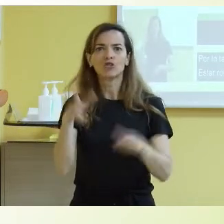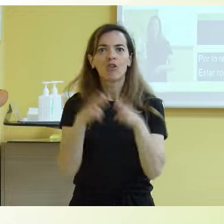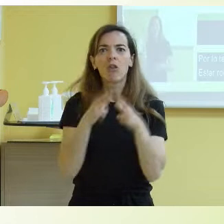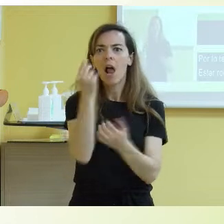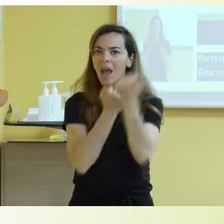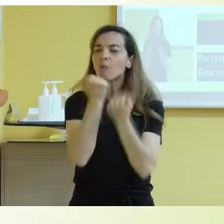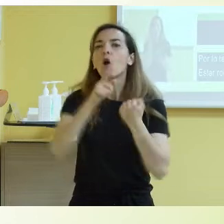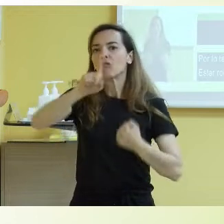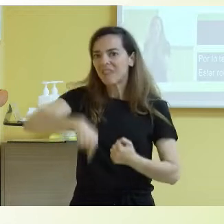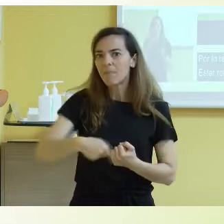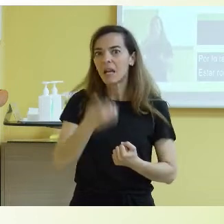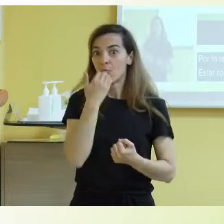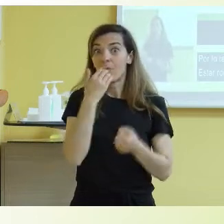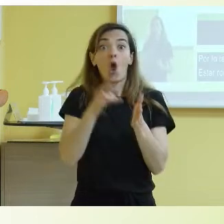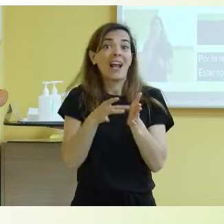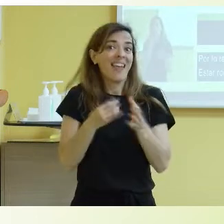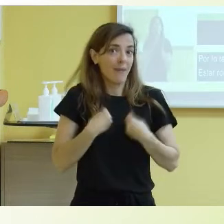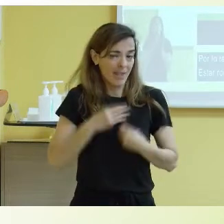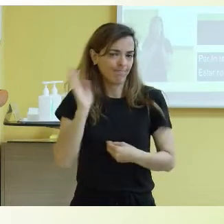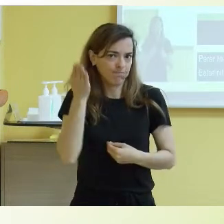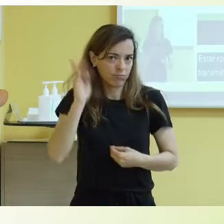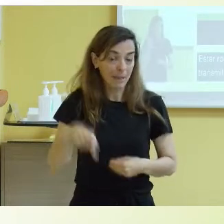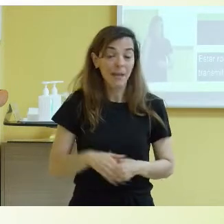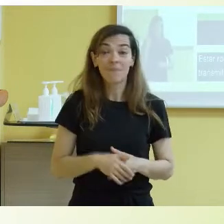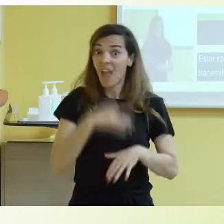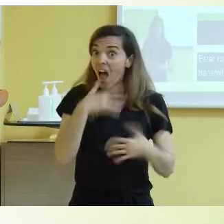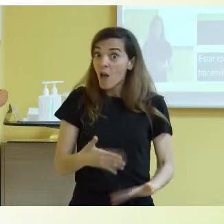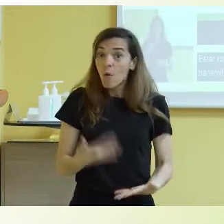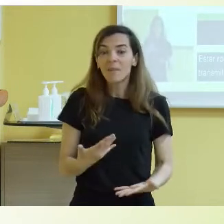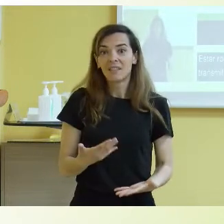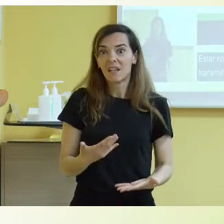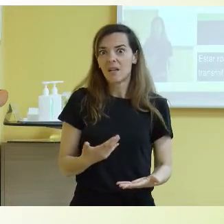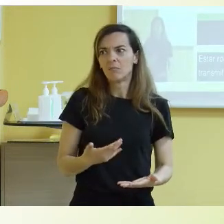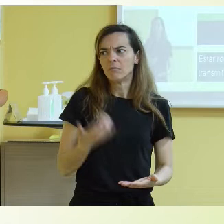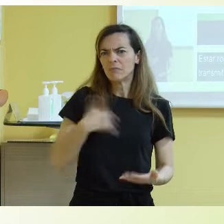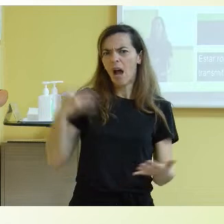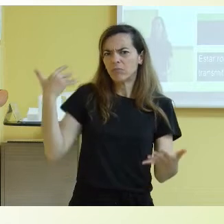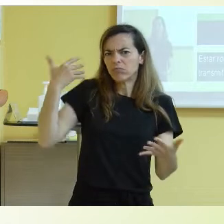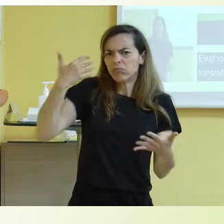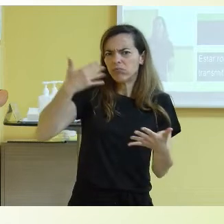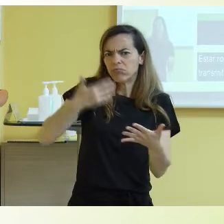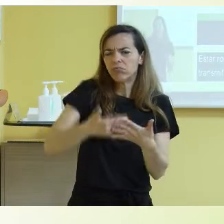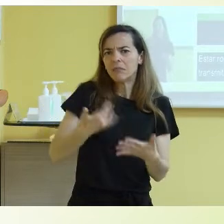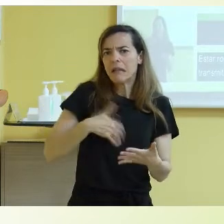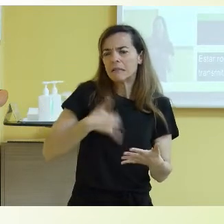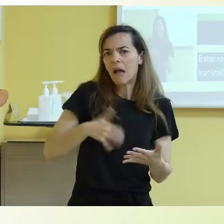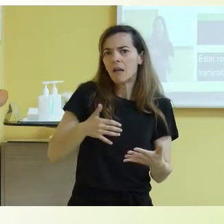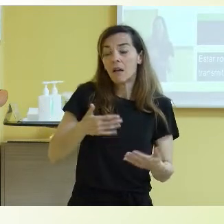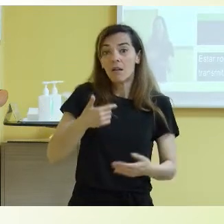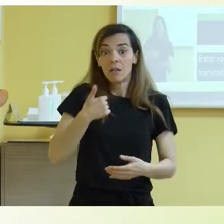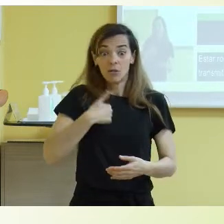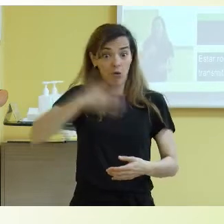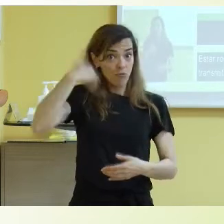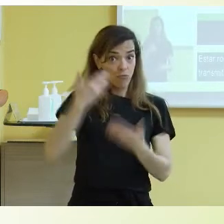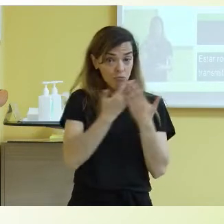en términos de calidad de vida. Y hoy por hoy, a fecha de hoy, y hace tiempo ya que venimos, de hecho, yo cuando estudiaba medicina